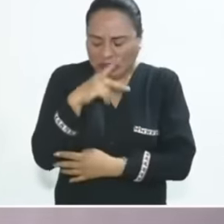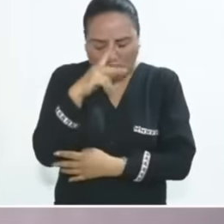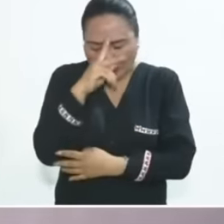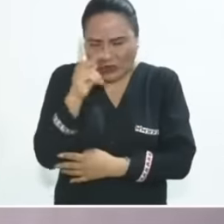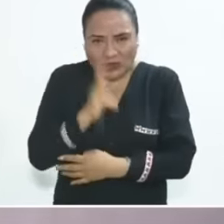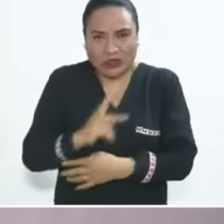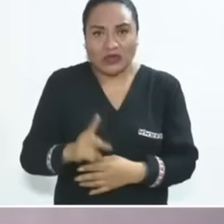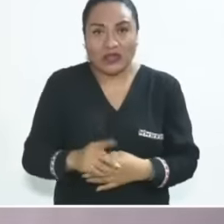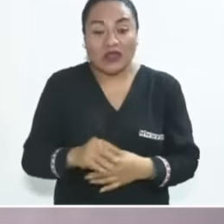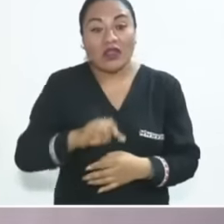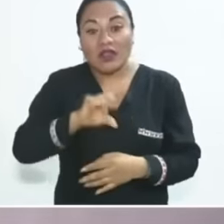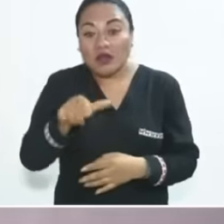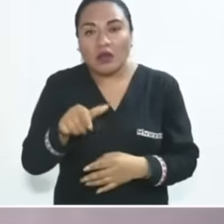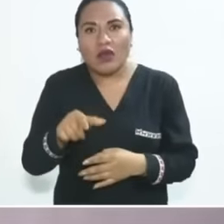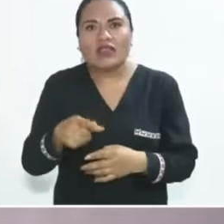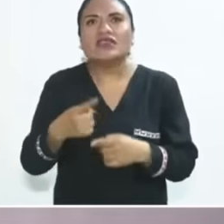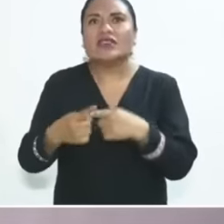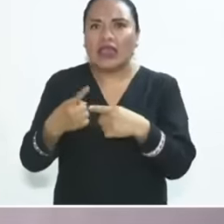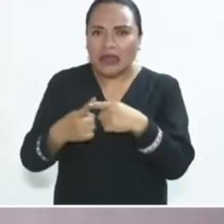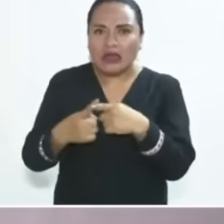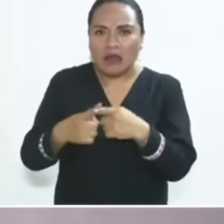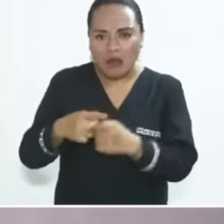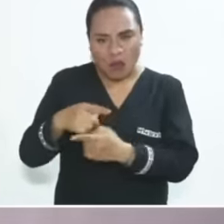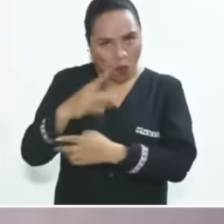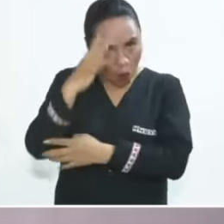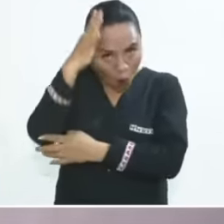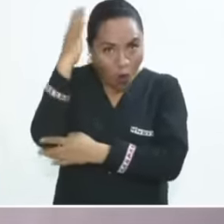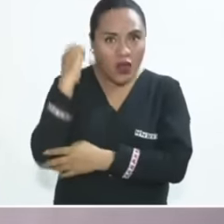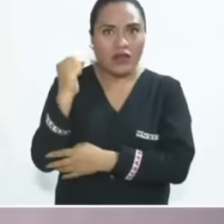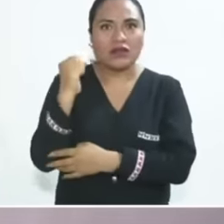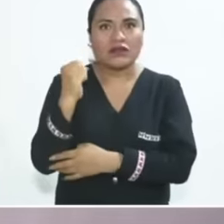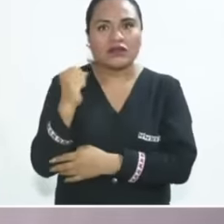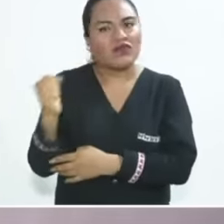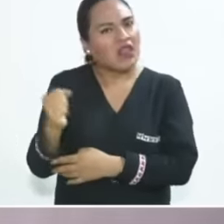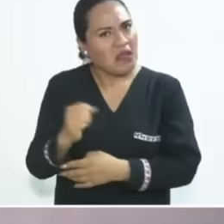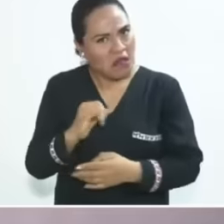Morelos, otro cura rebelde, y siguió la lucha.